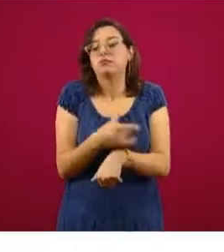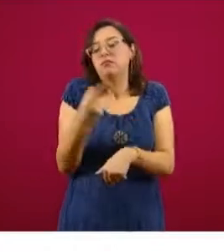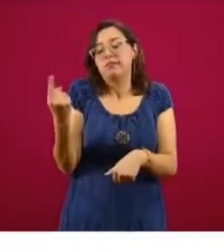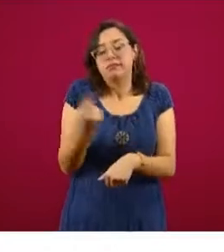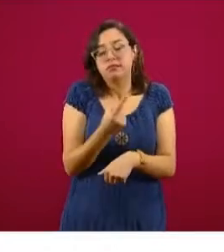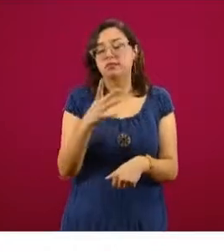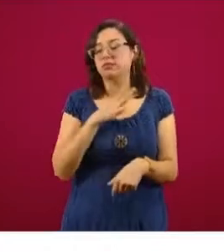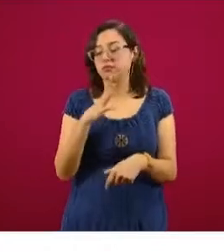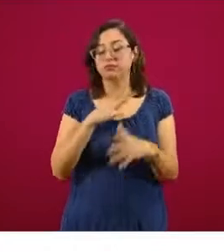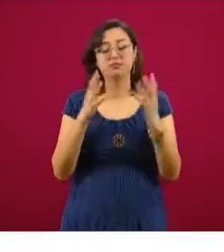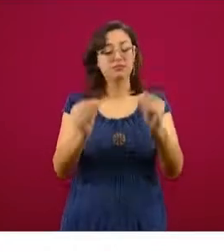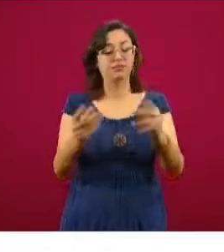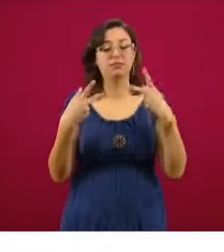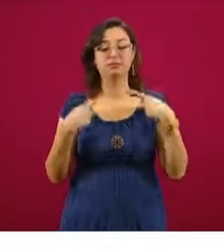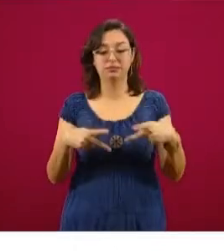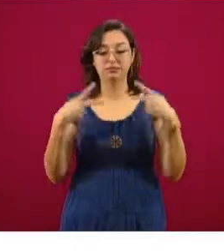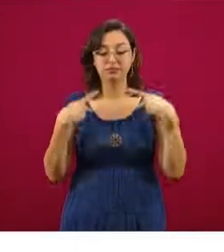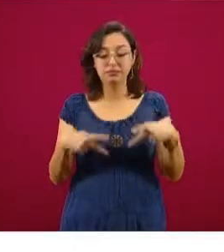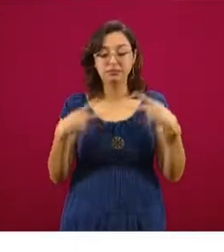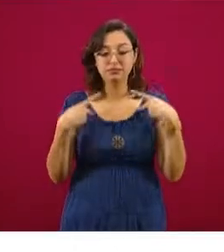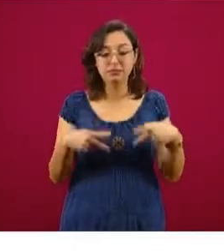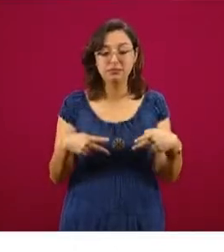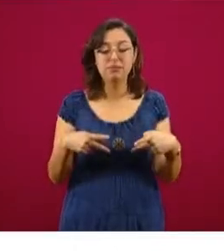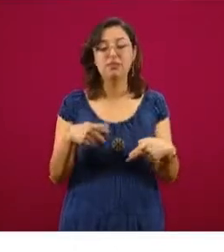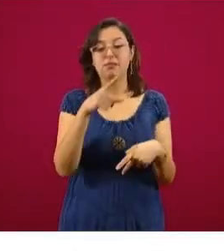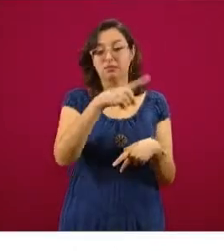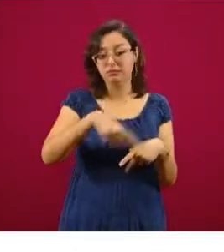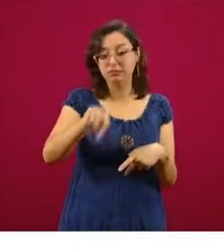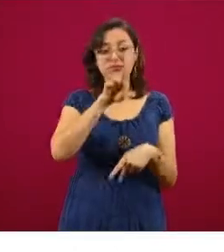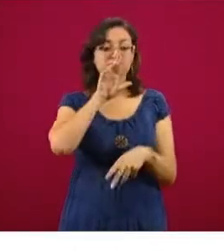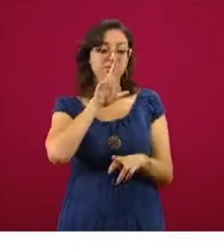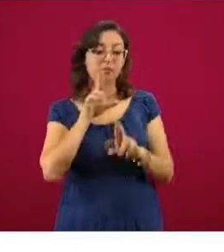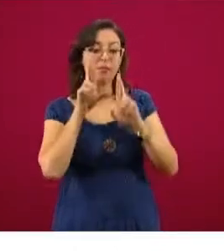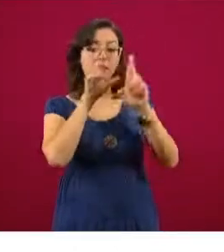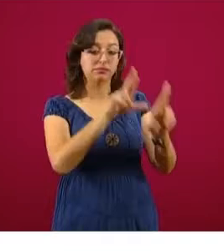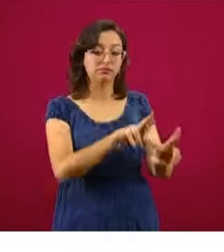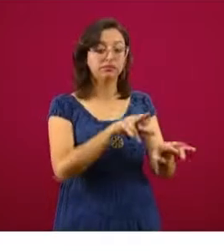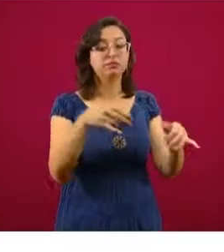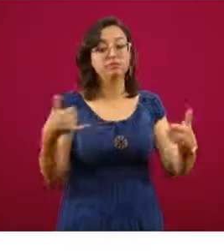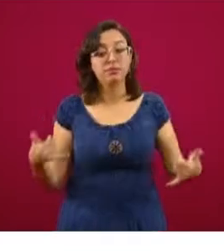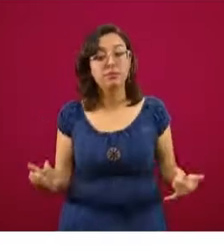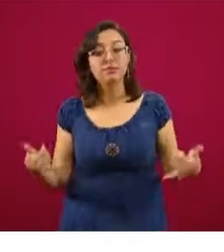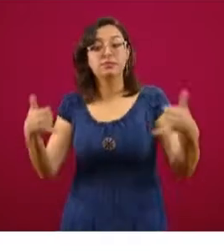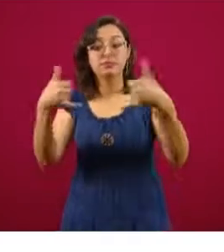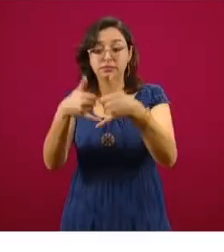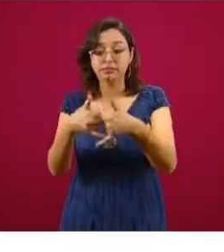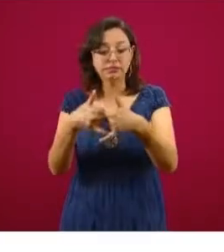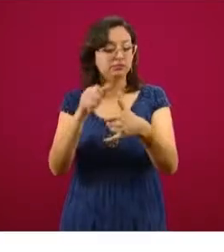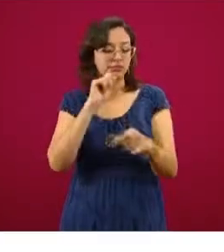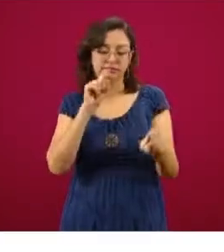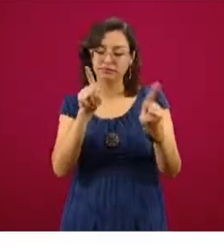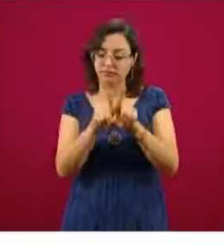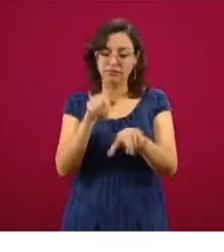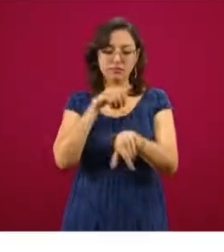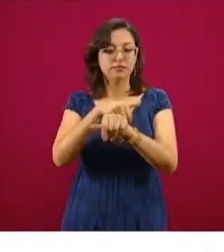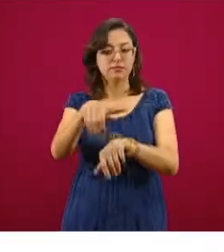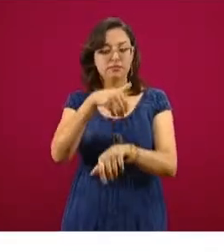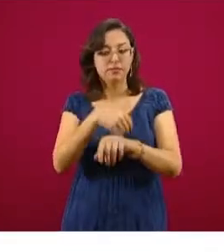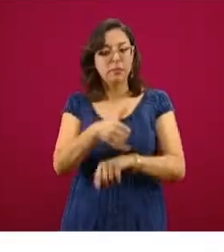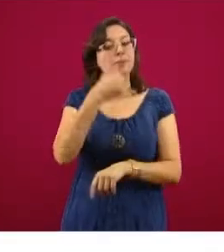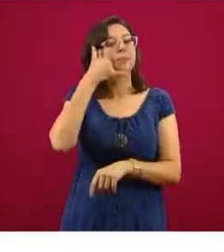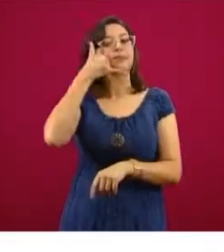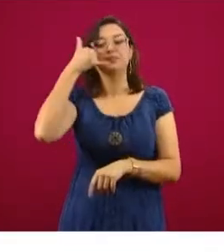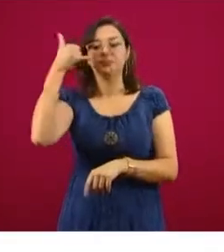lo menos cientos de personas, esforzándose para dar una respuesta. Llaman a los mismos teléfonos, ocurre